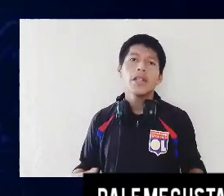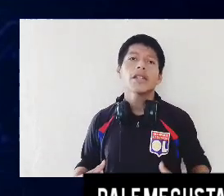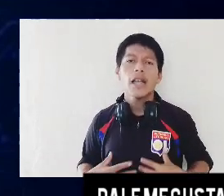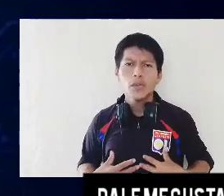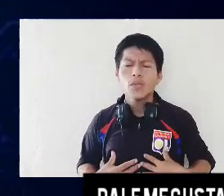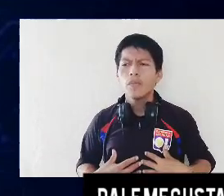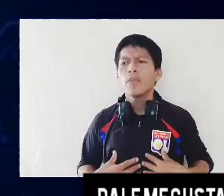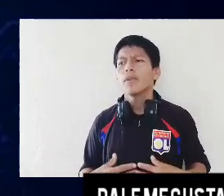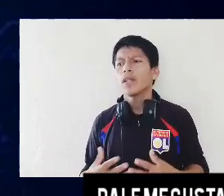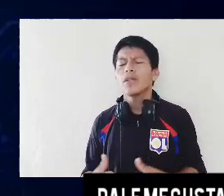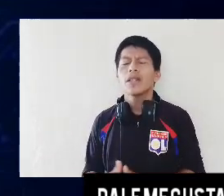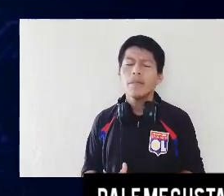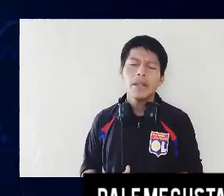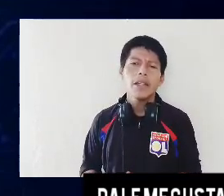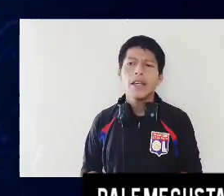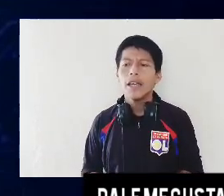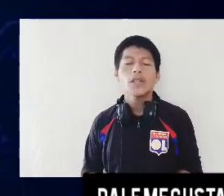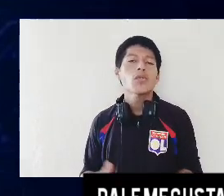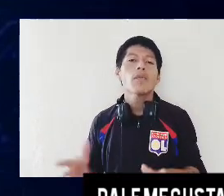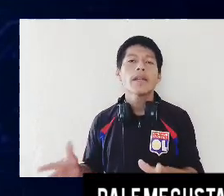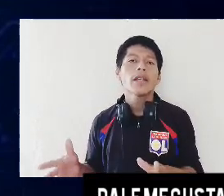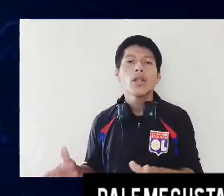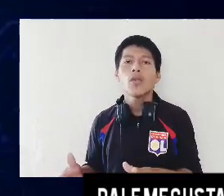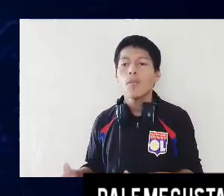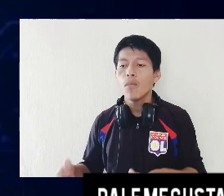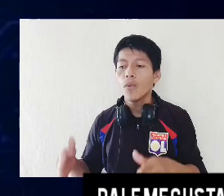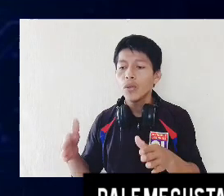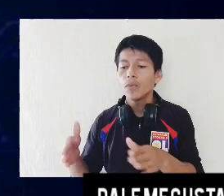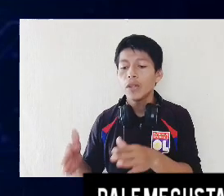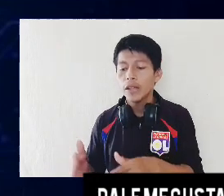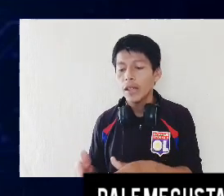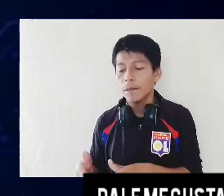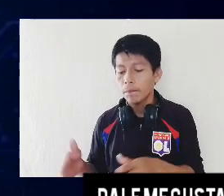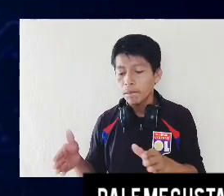Perdón que lo digas, asunto mío, pero señores, realmente eso no me ha tenido